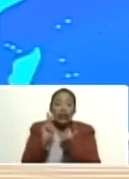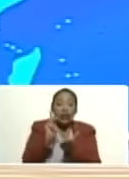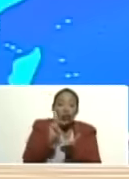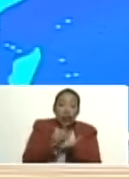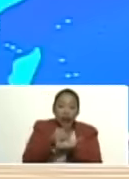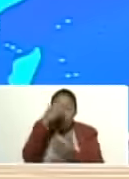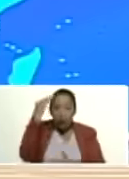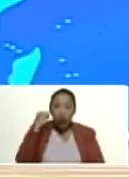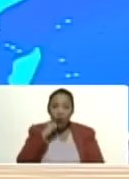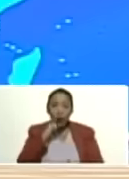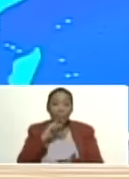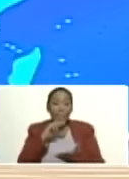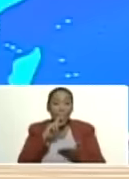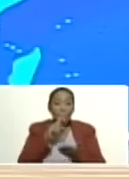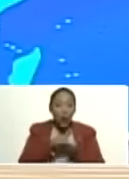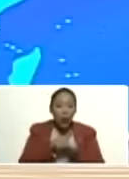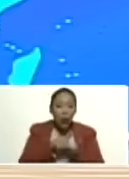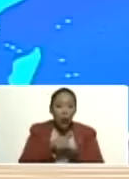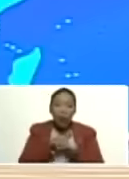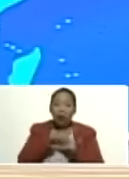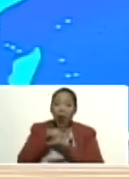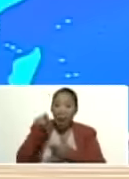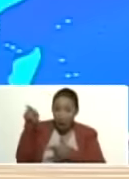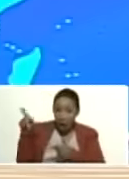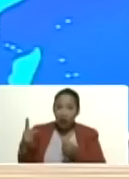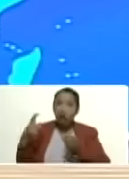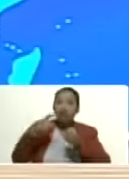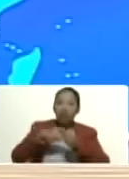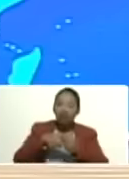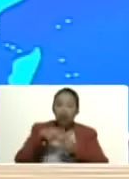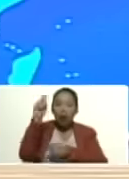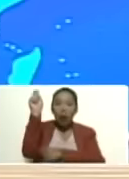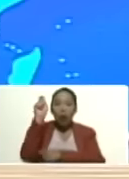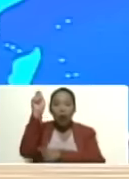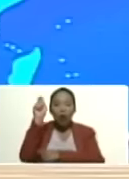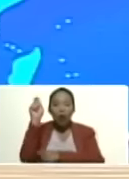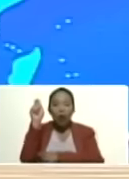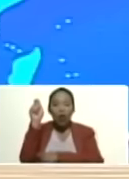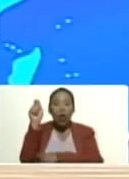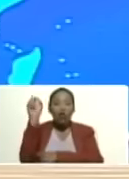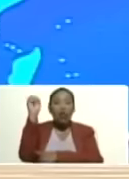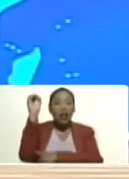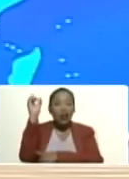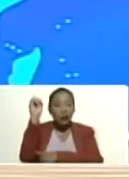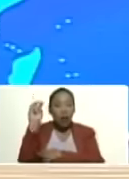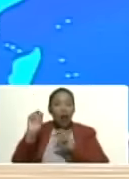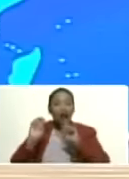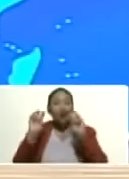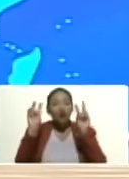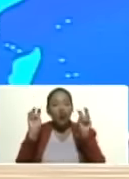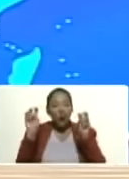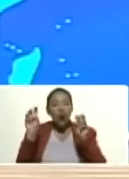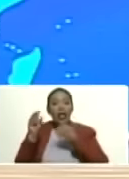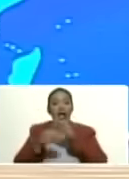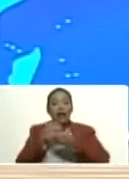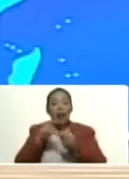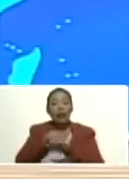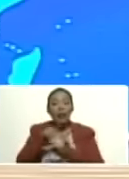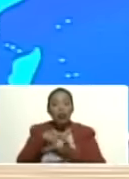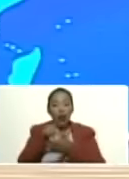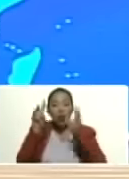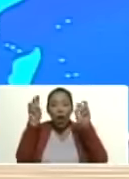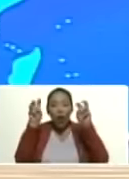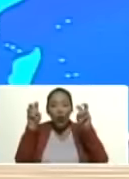venezolano. Participa como constituyente, como congresista y forma parte de la vanguardia